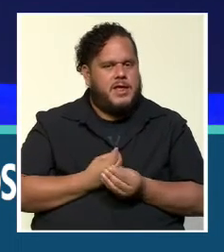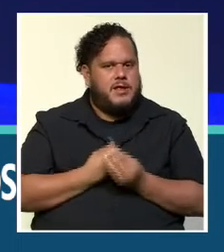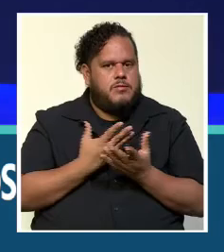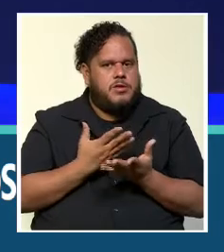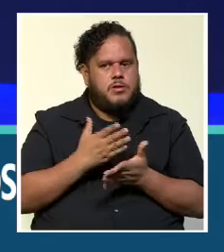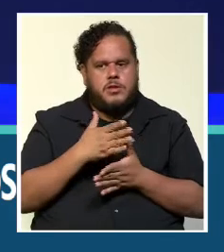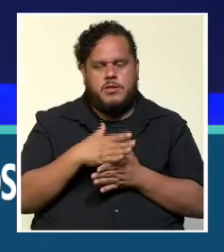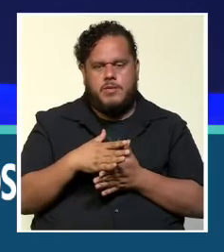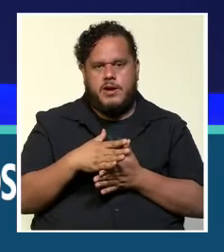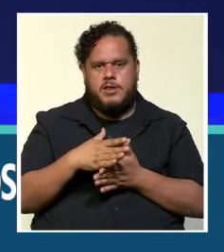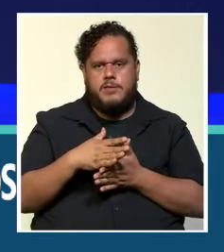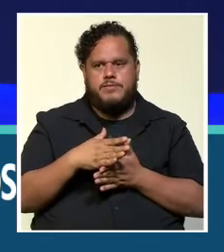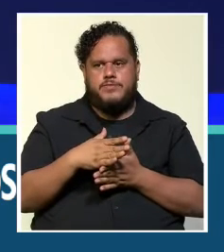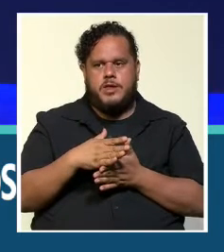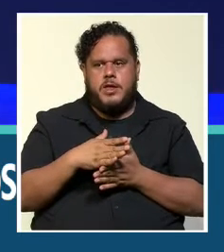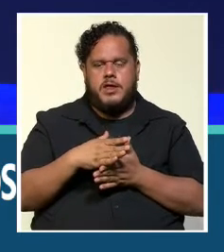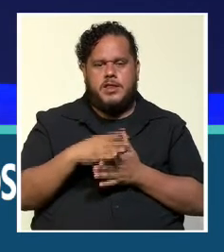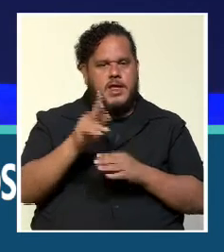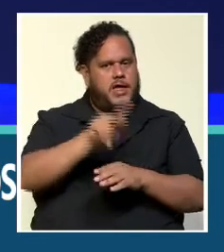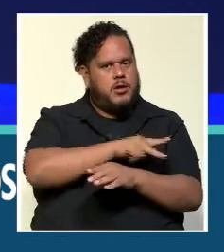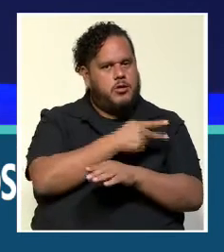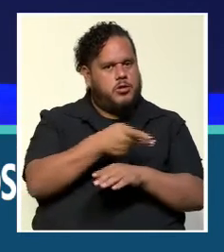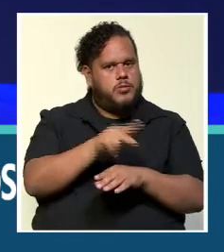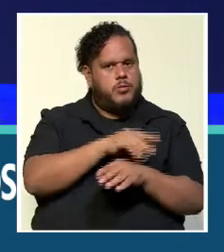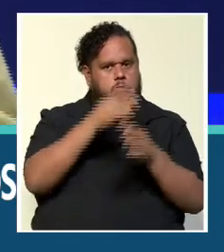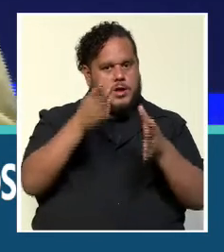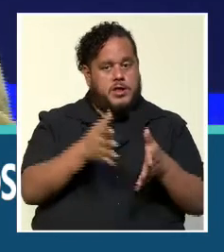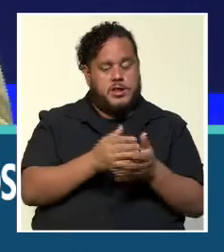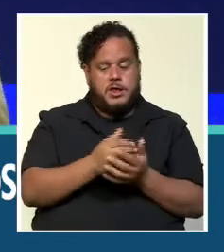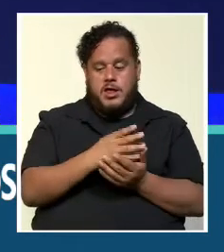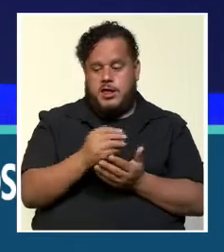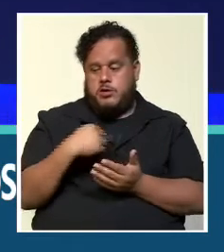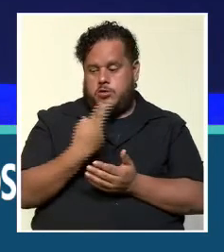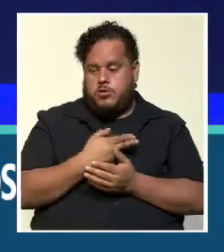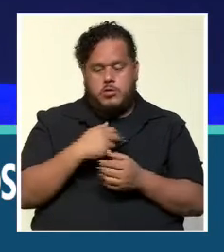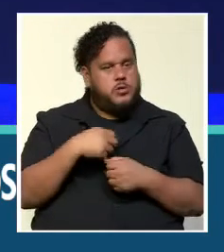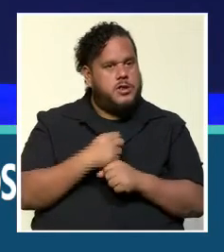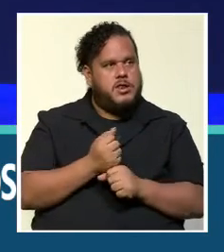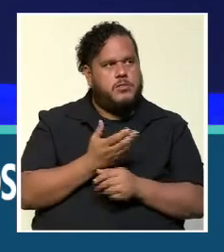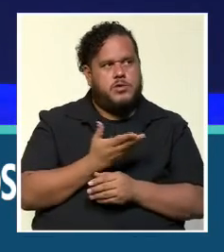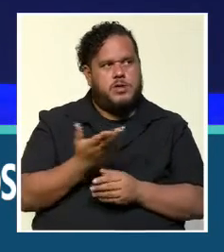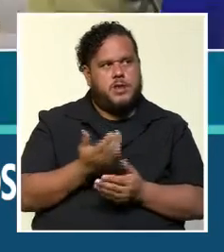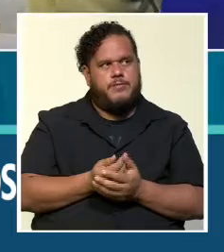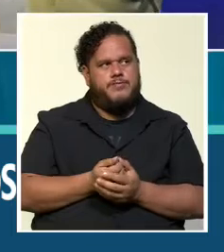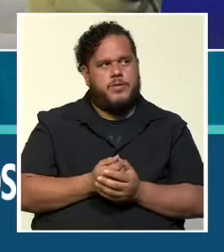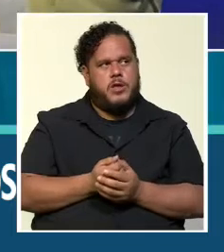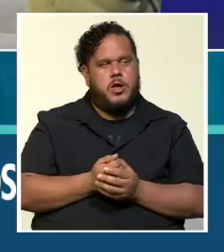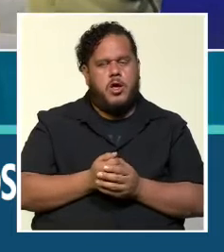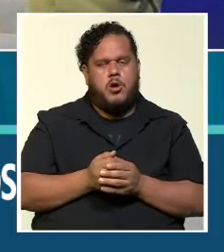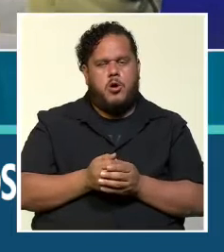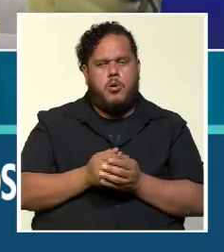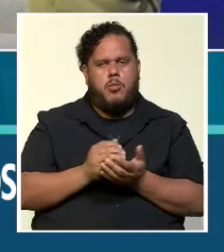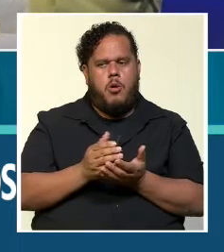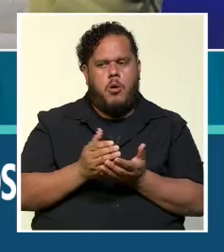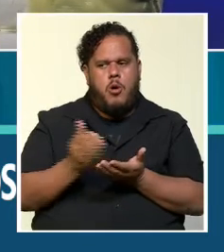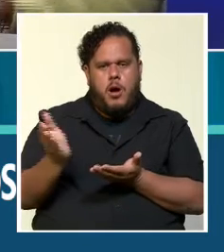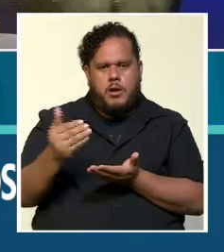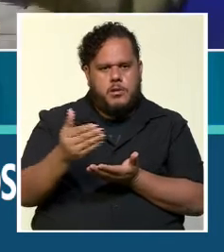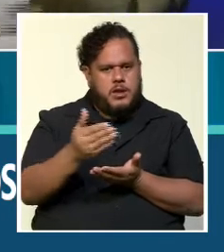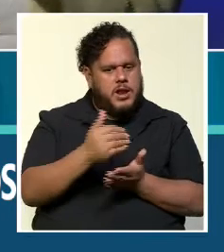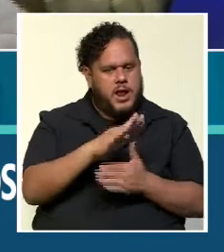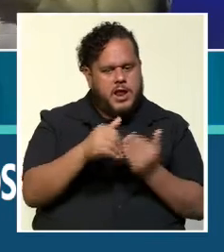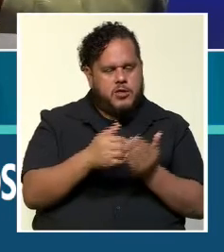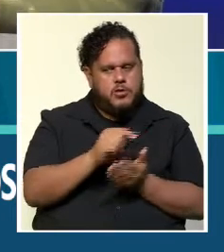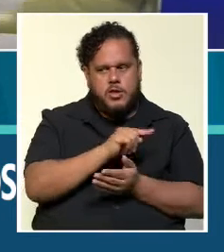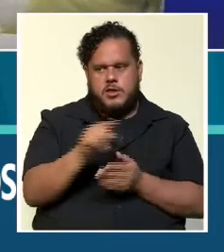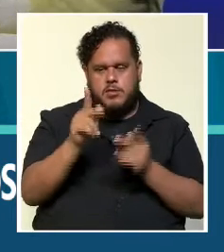de los poetas, y nosotros lo que hicimos fue como aglutinar un poco a esa gente que estaba ahí